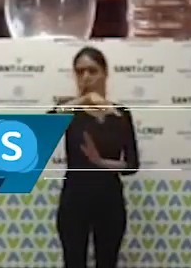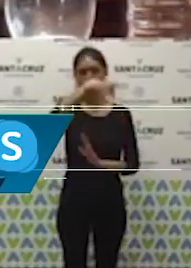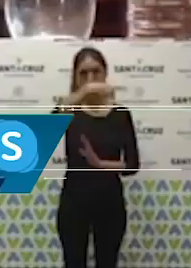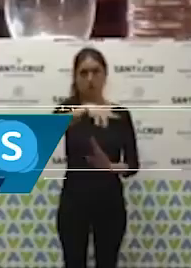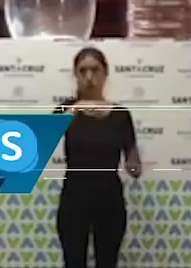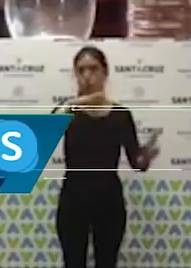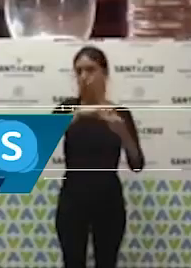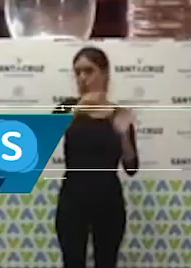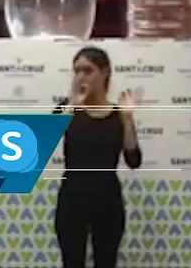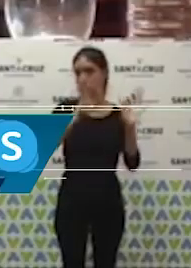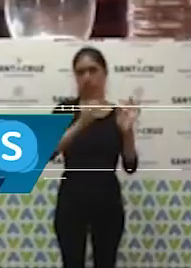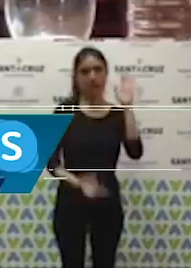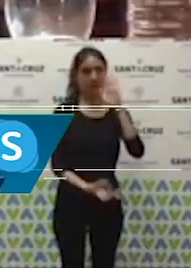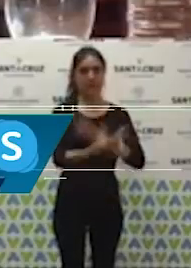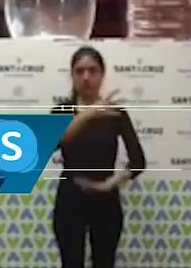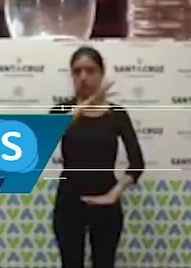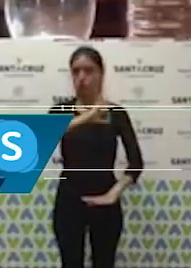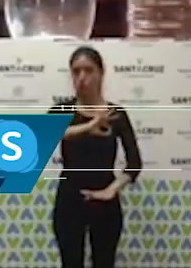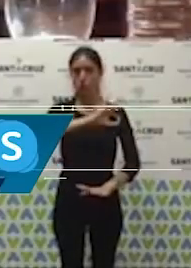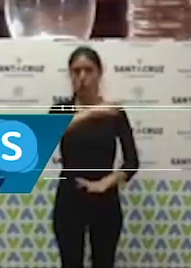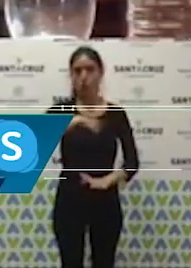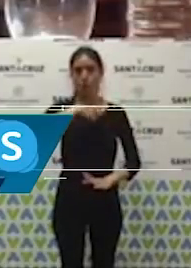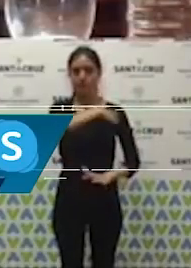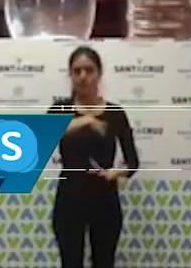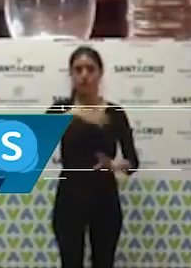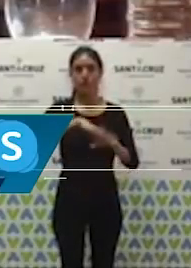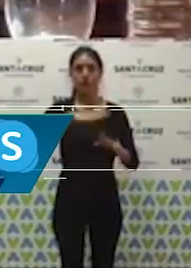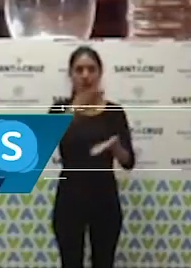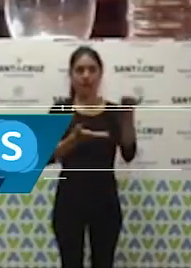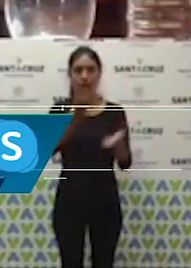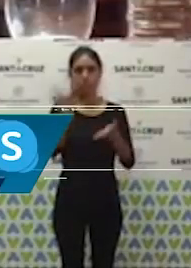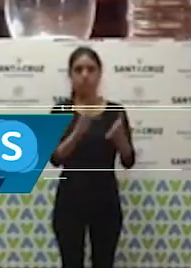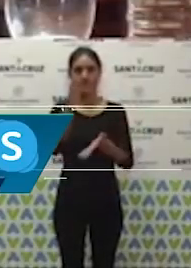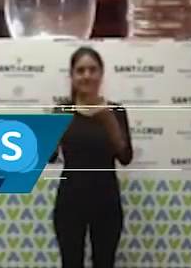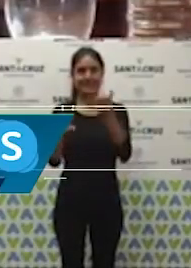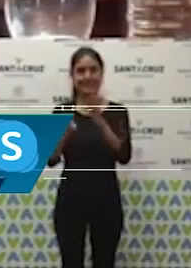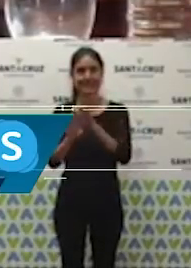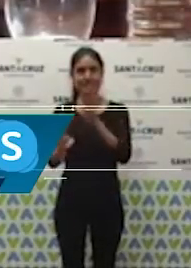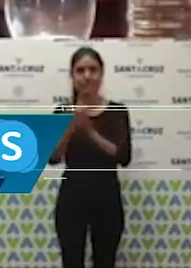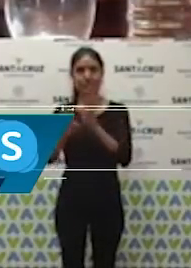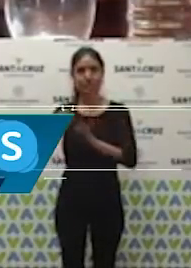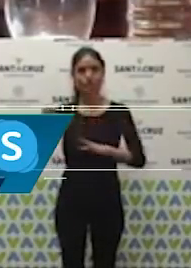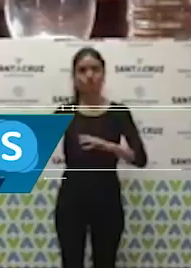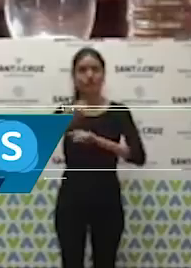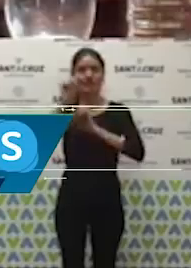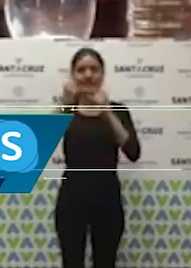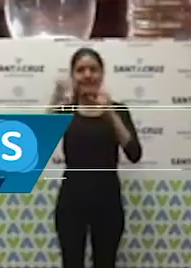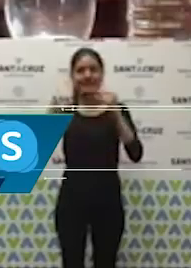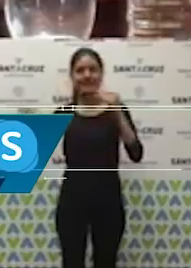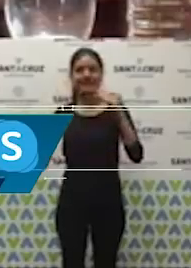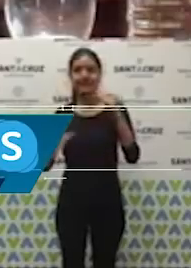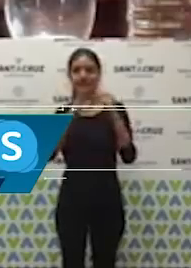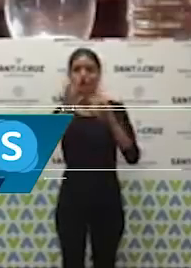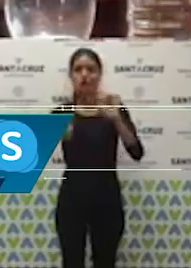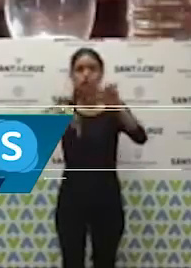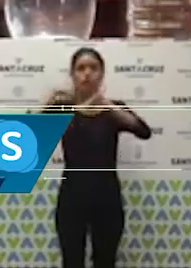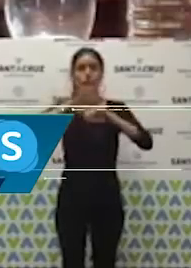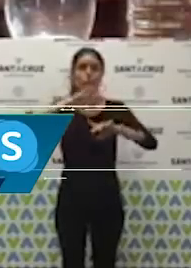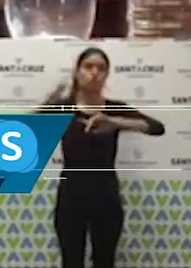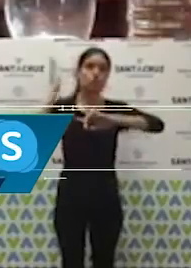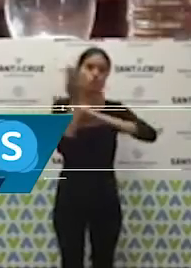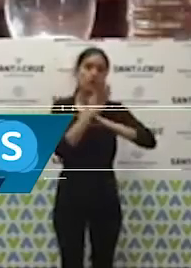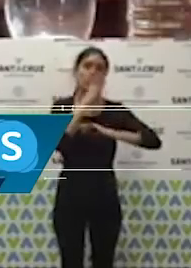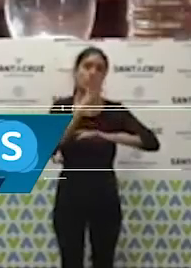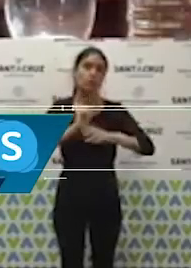de la posibilidad de una moción de censura en el municipio de Güímar, lo cual significaría una declaración de guerra absoluta al Partido Socialista. Y